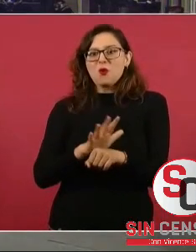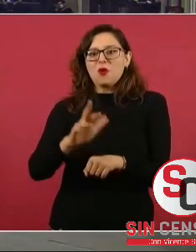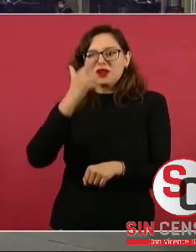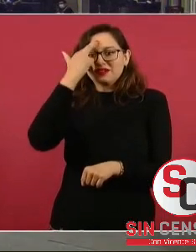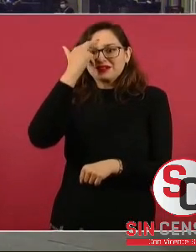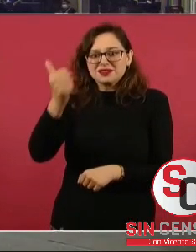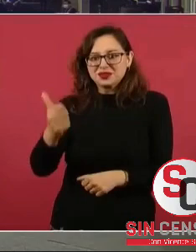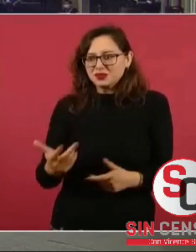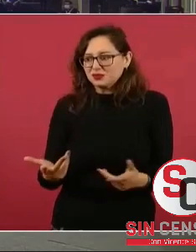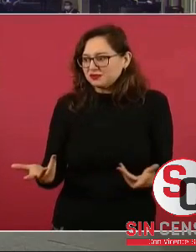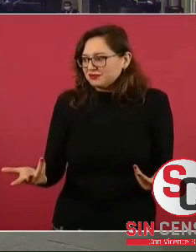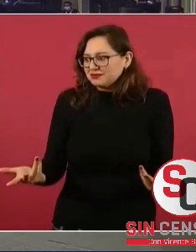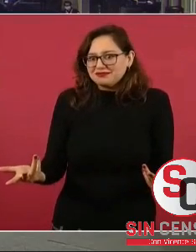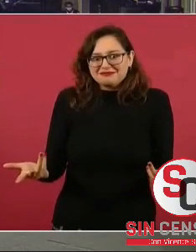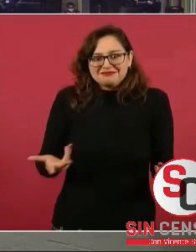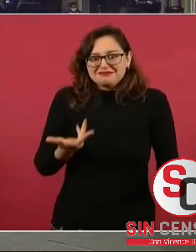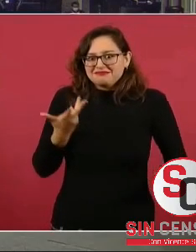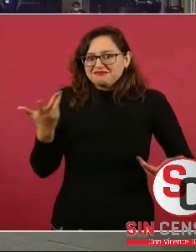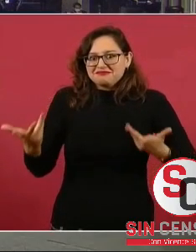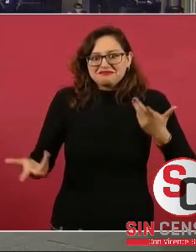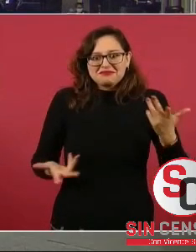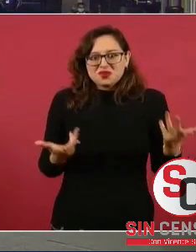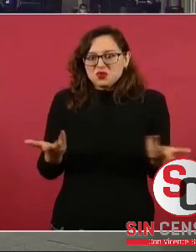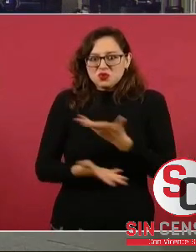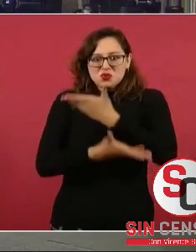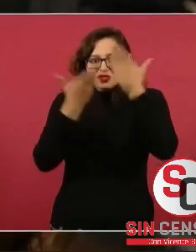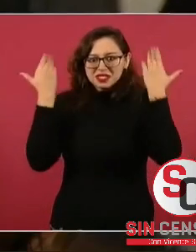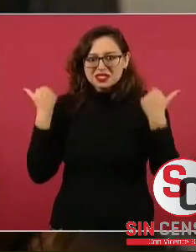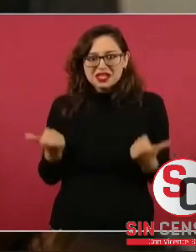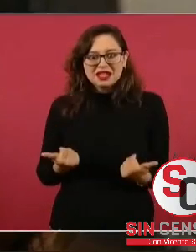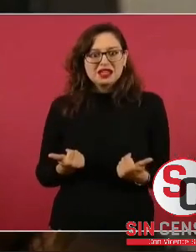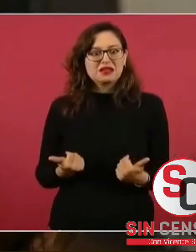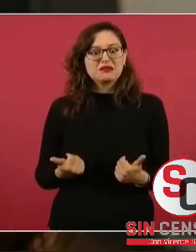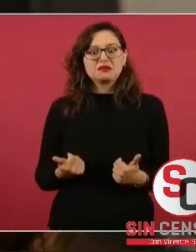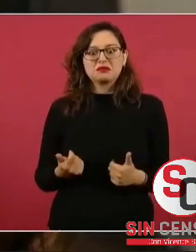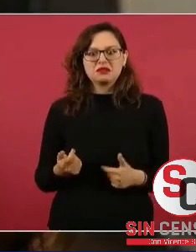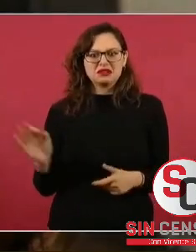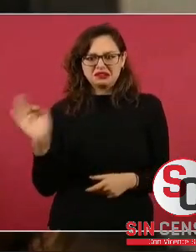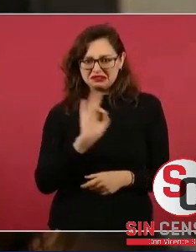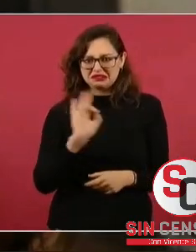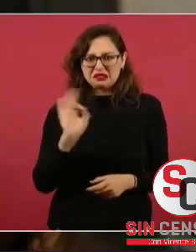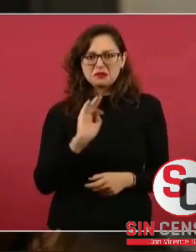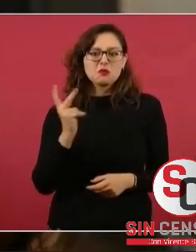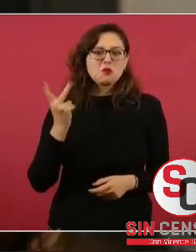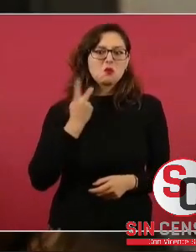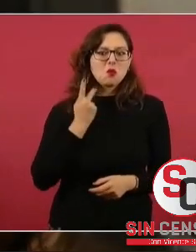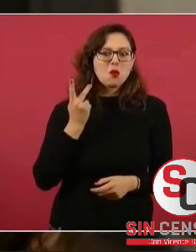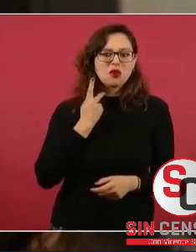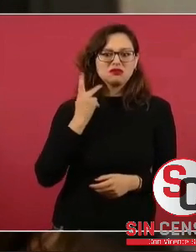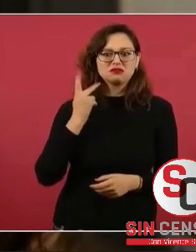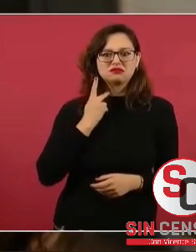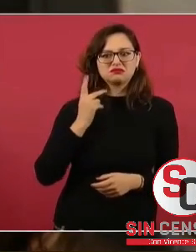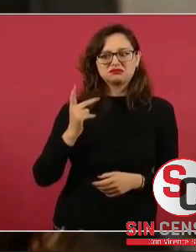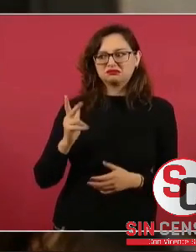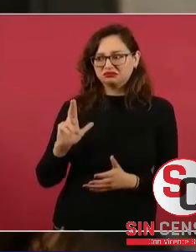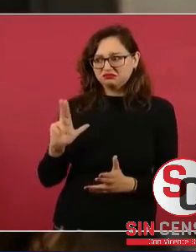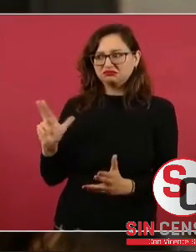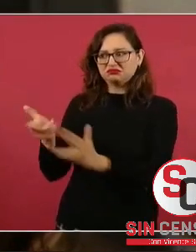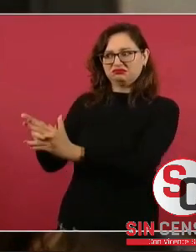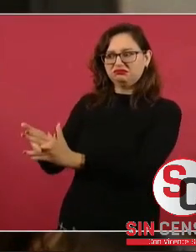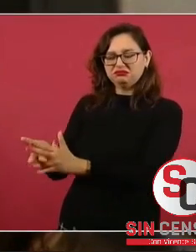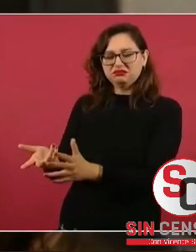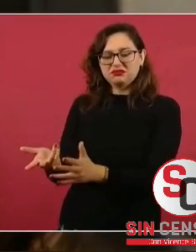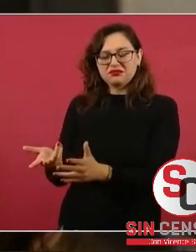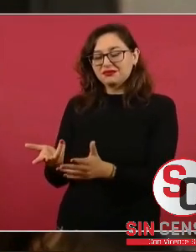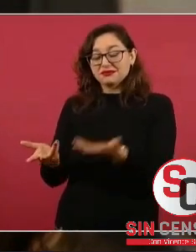No sabemos si es un tema meramente político. Me gustaría por eso nada más plantearle